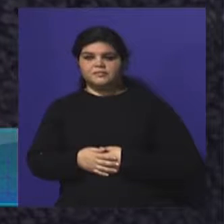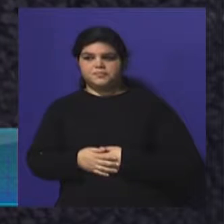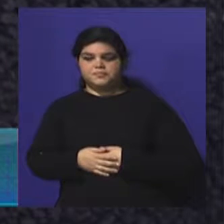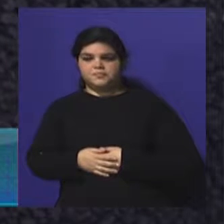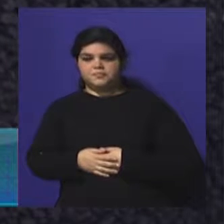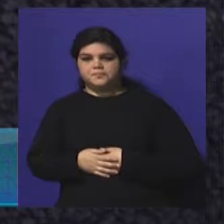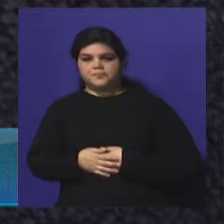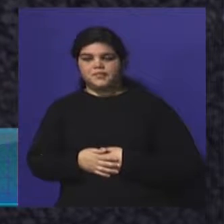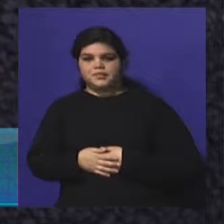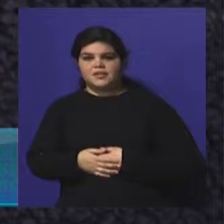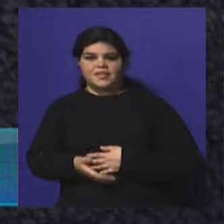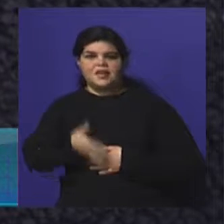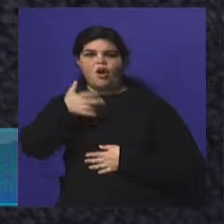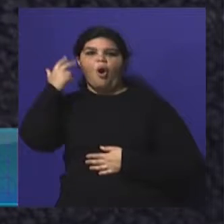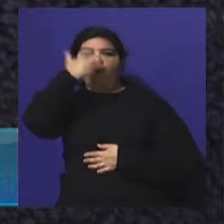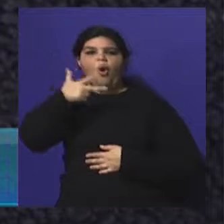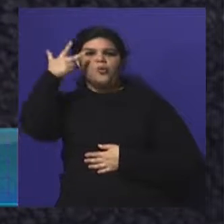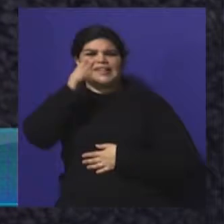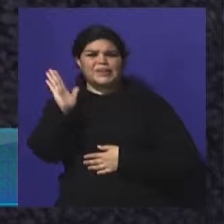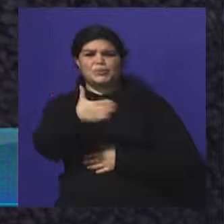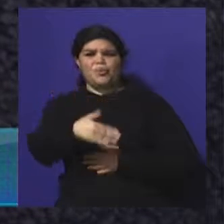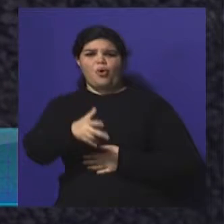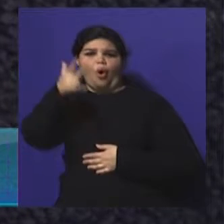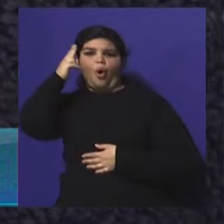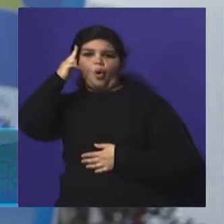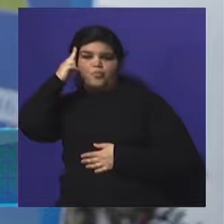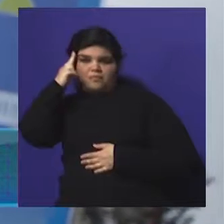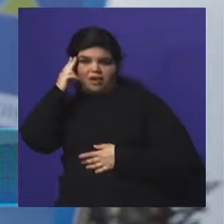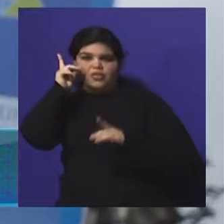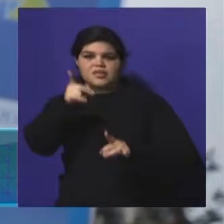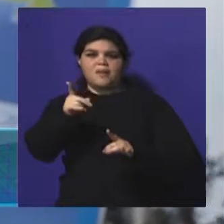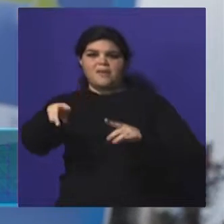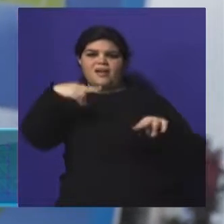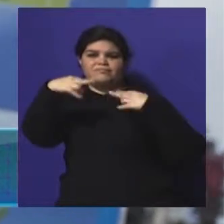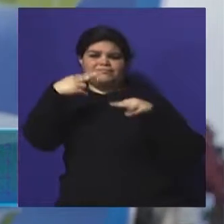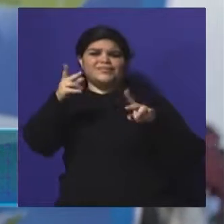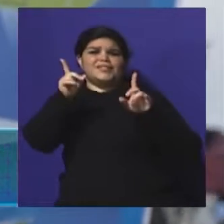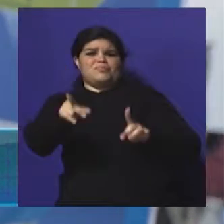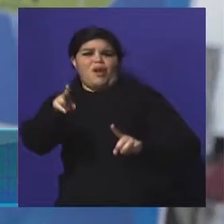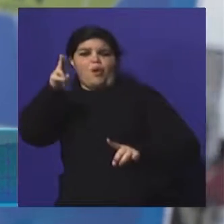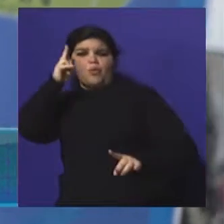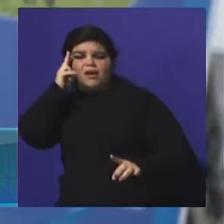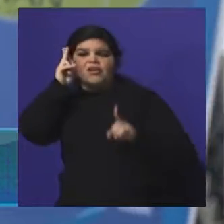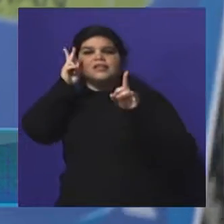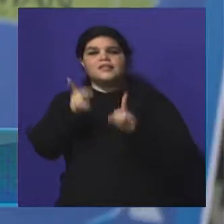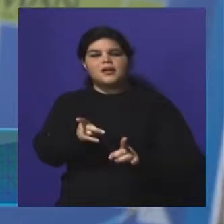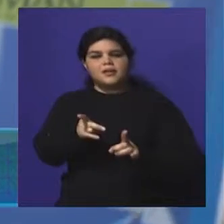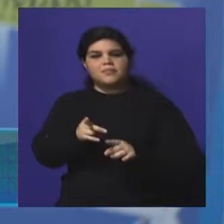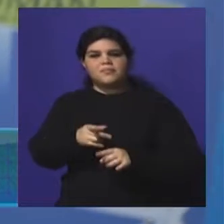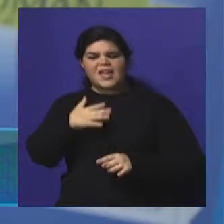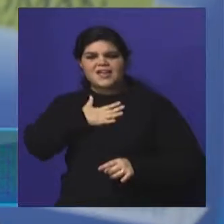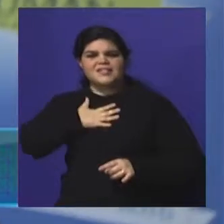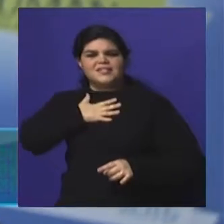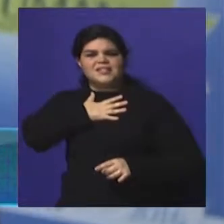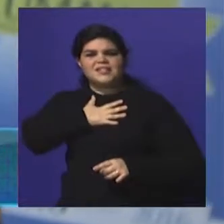que es la capacidad hotelera, la capacidad gastronómica y también colapsado lo que es el sentimiento